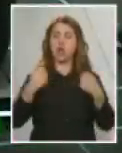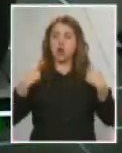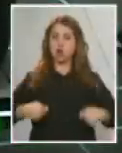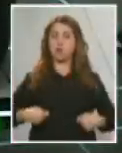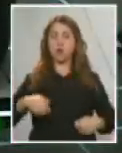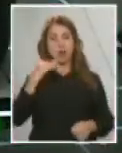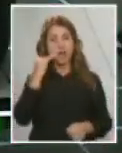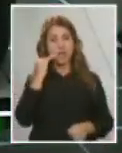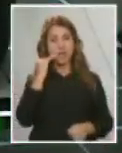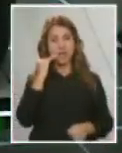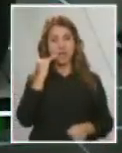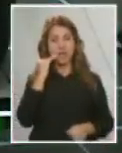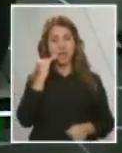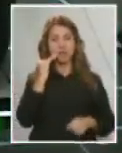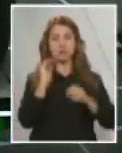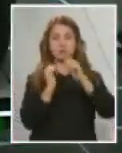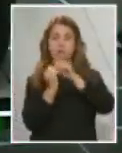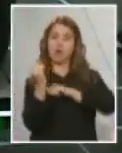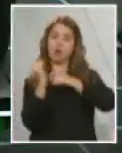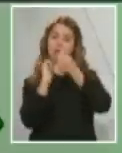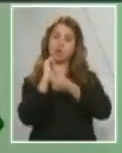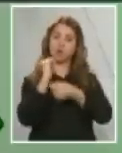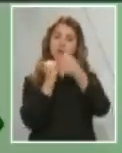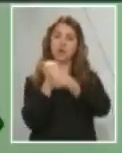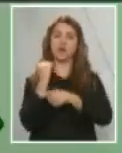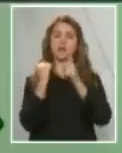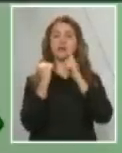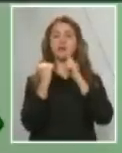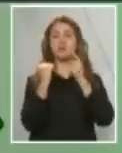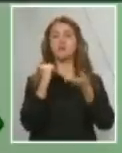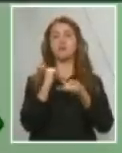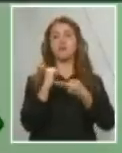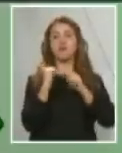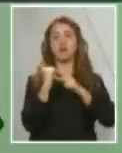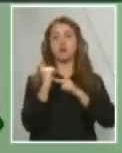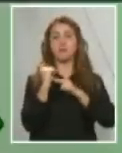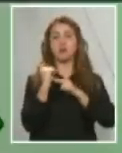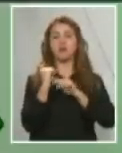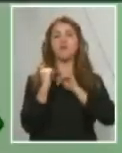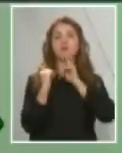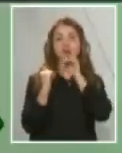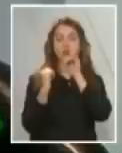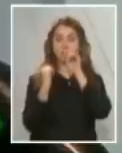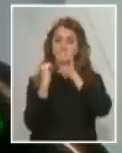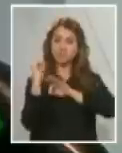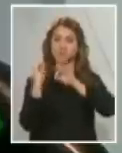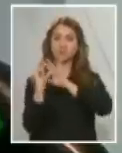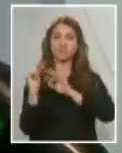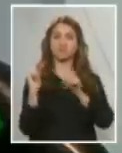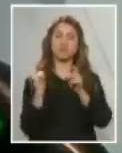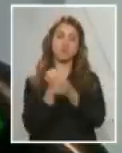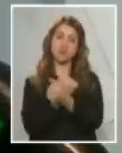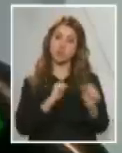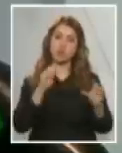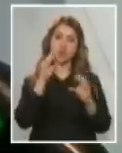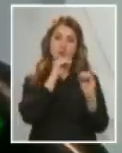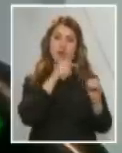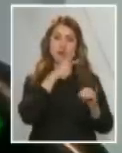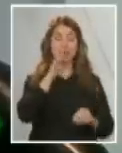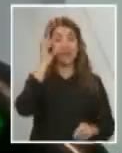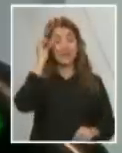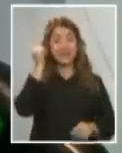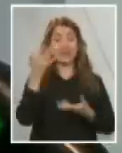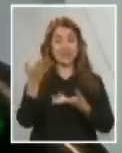niña que a una muñeca si tiene problemas de motricidad fina. Bueno, yo no puedo hablar de las ideas